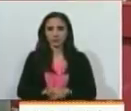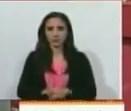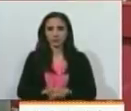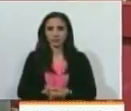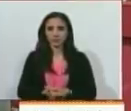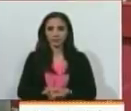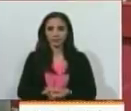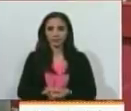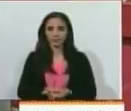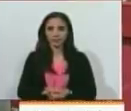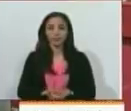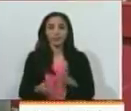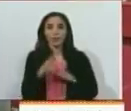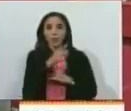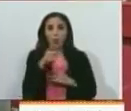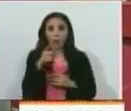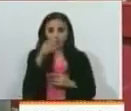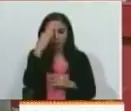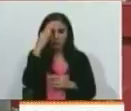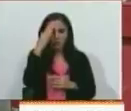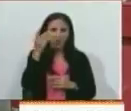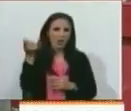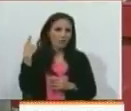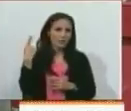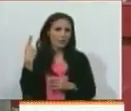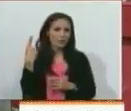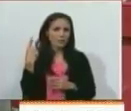Ajá, ustedes saben que ayer